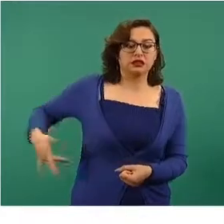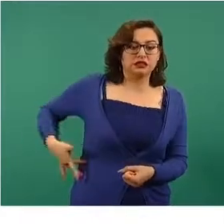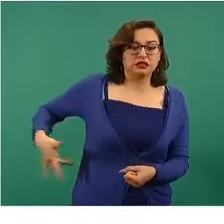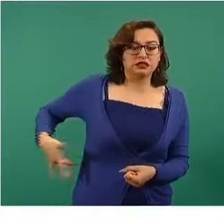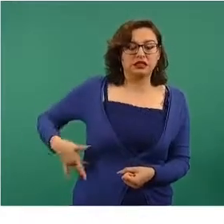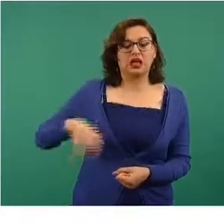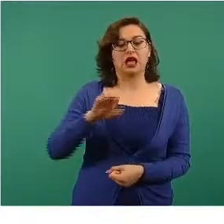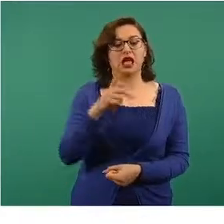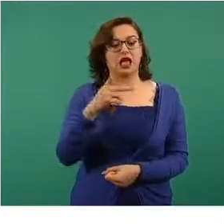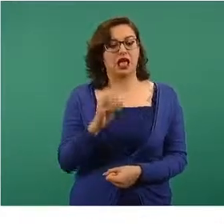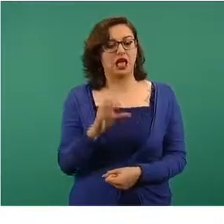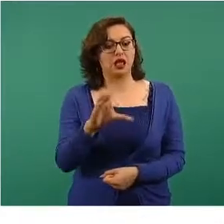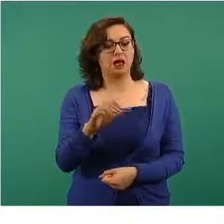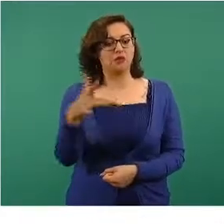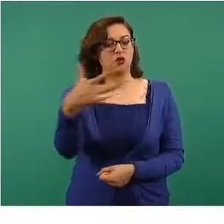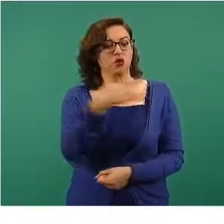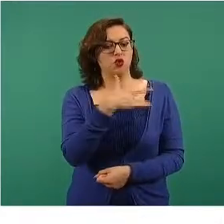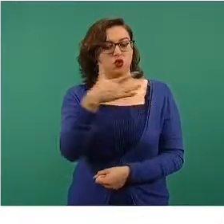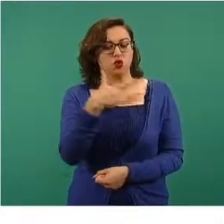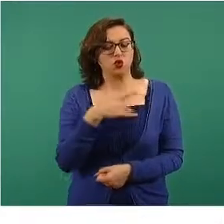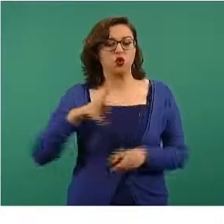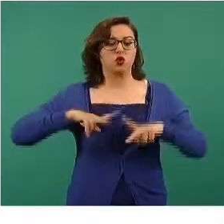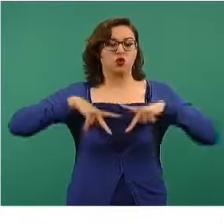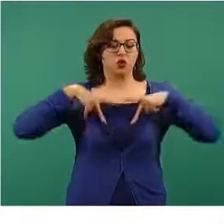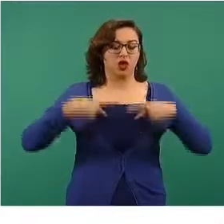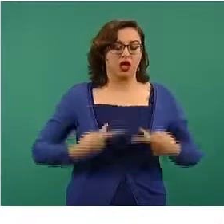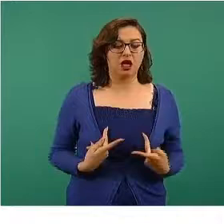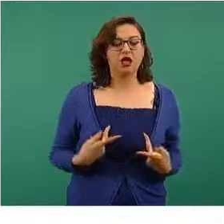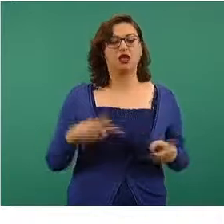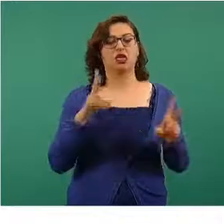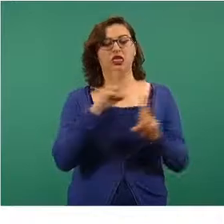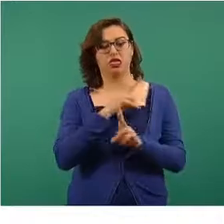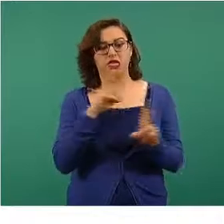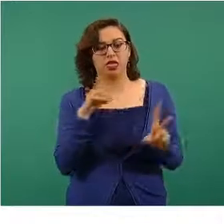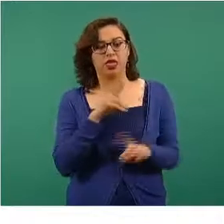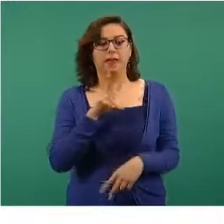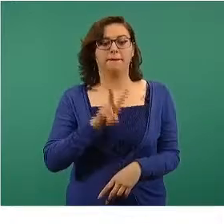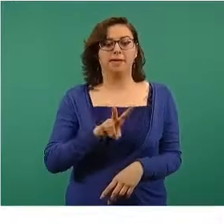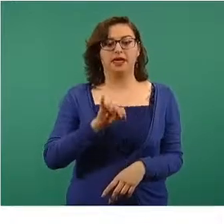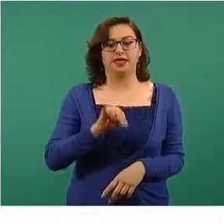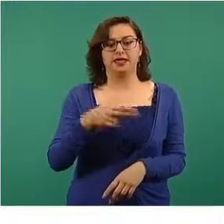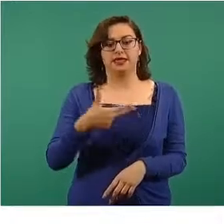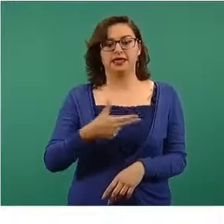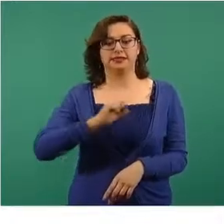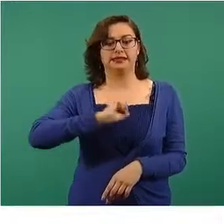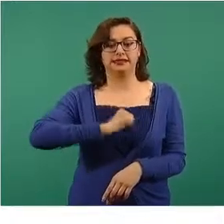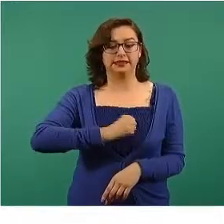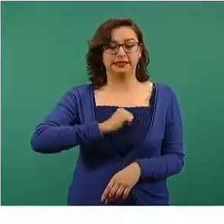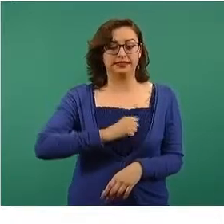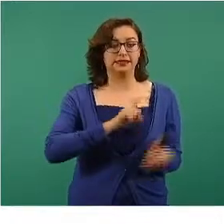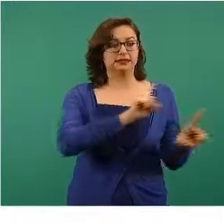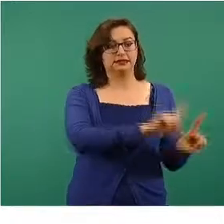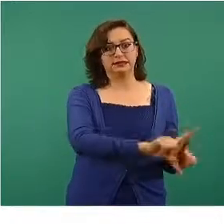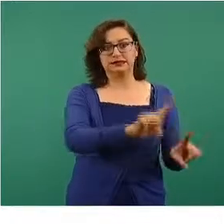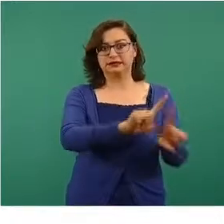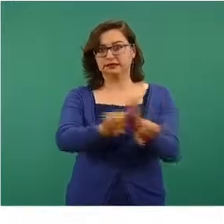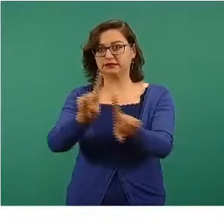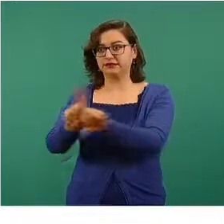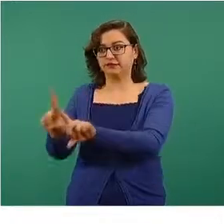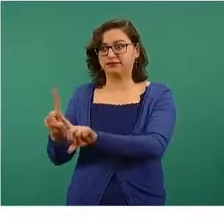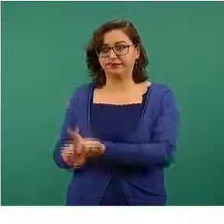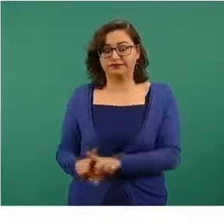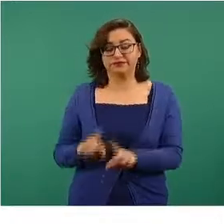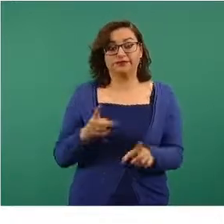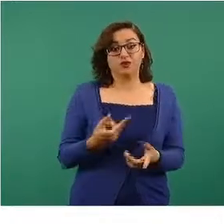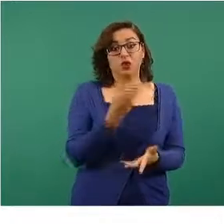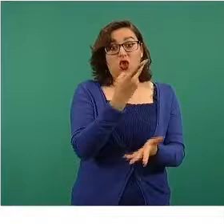enfermedad cardiovascular, inmunosupresión, asma, VIH, y así hay otras enfermedades que hemos ido detectando. A